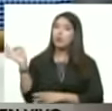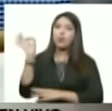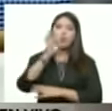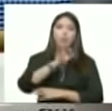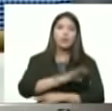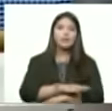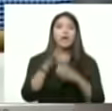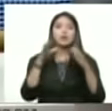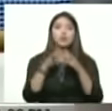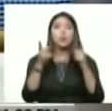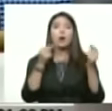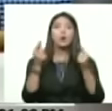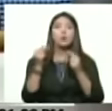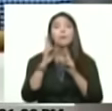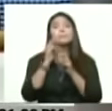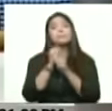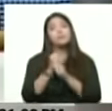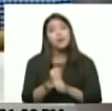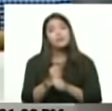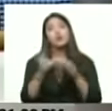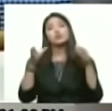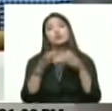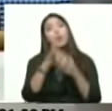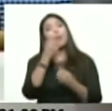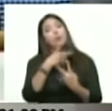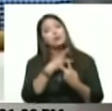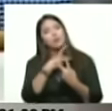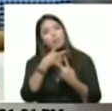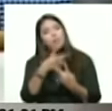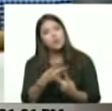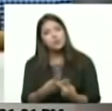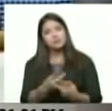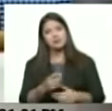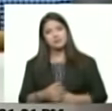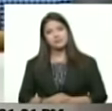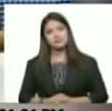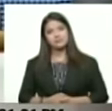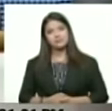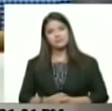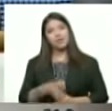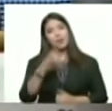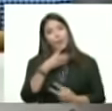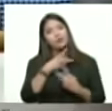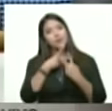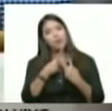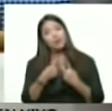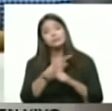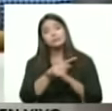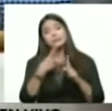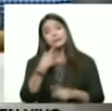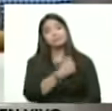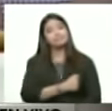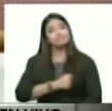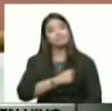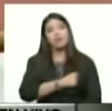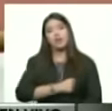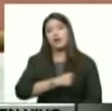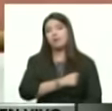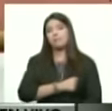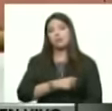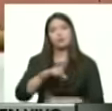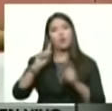Gabinete Económico a la espera de una reunión de buena voluntad, de buena fe. De buena fe. Lamento mucho este